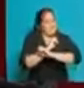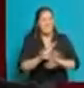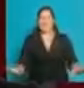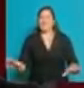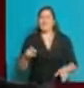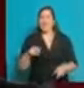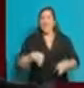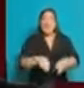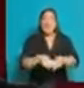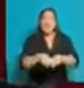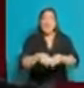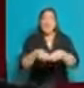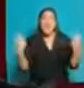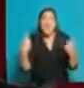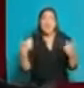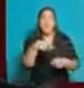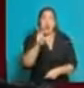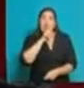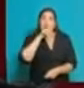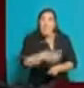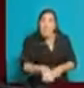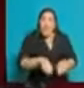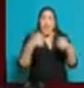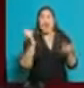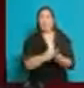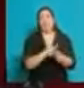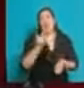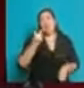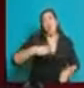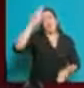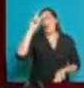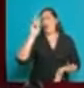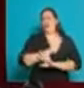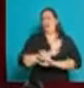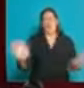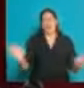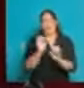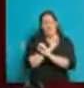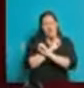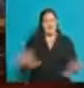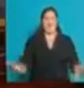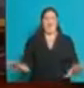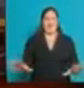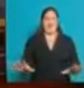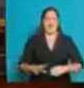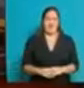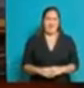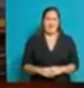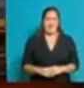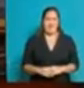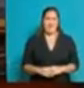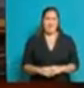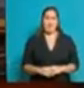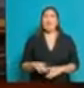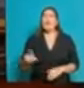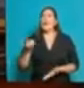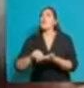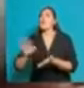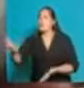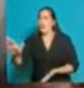y la violación a una niña es doblemente despreciable. Por favor, diputada, por favor.